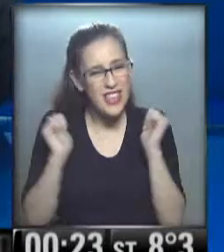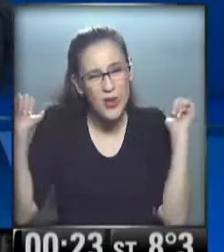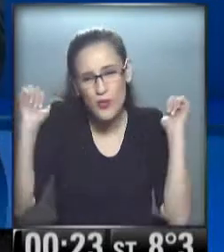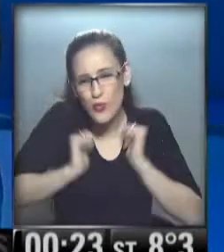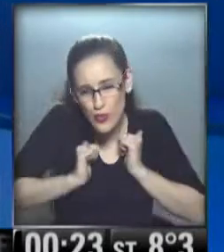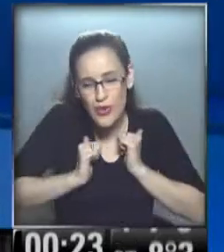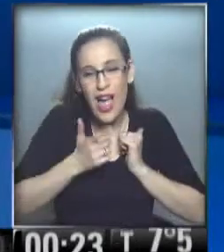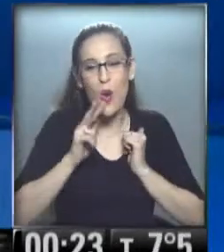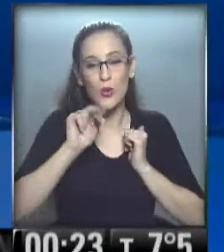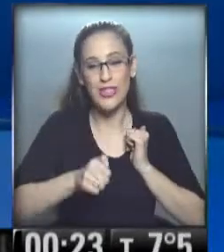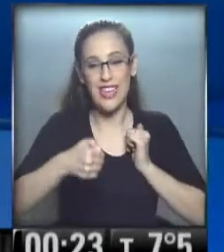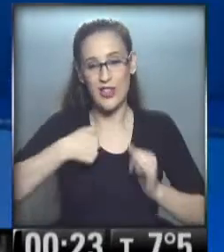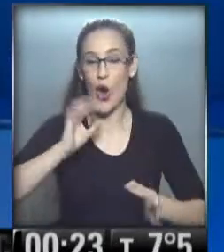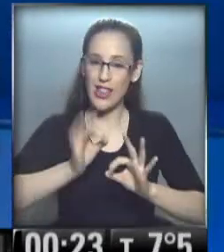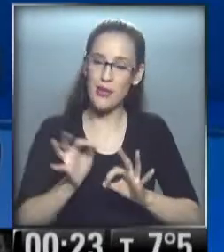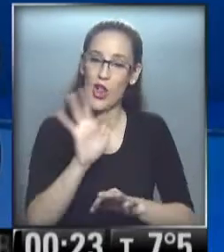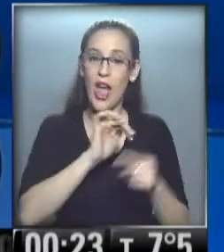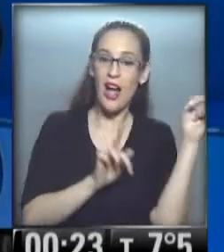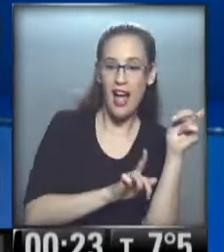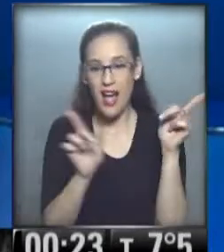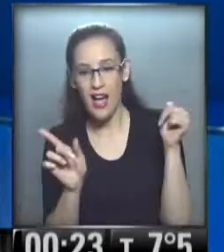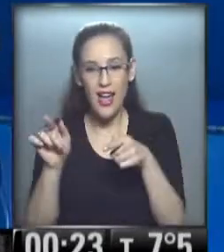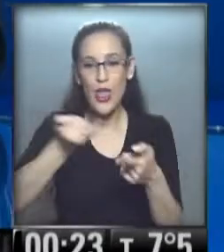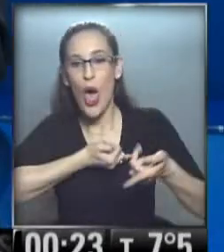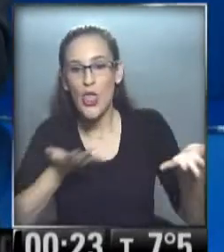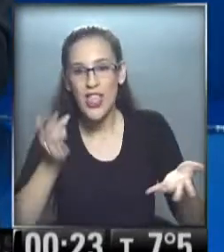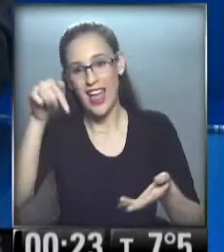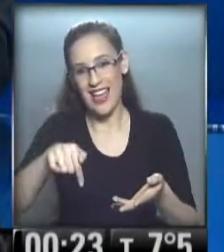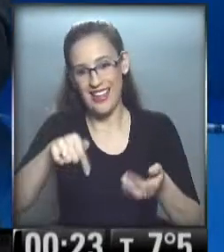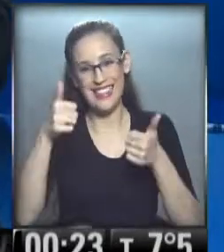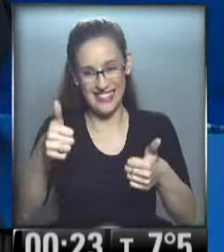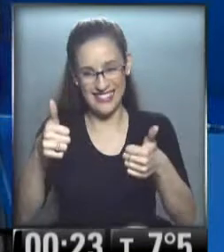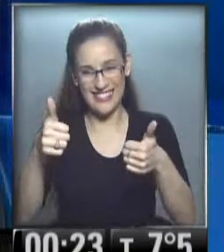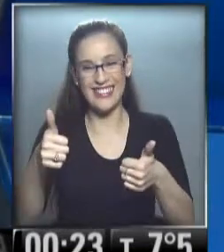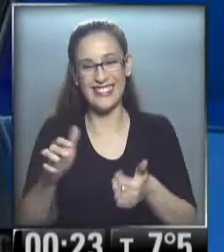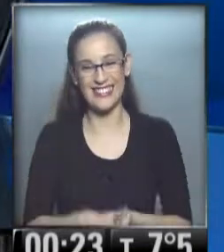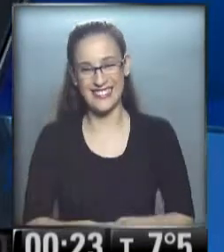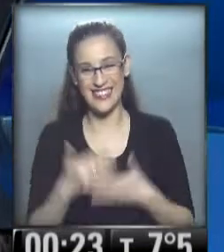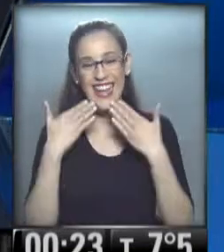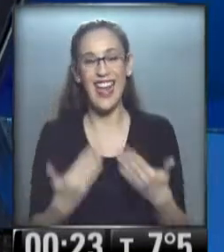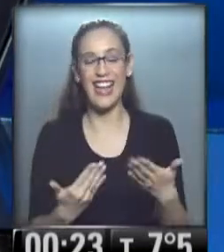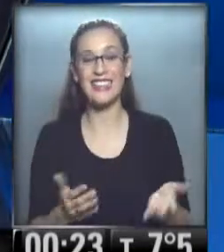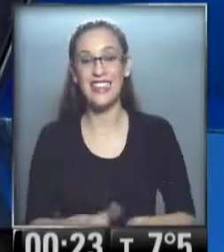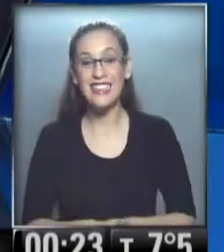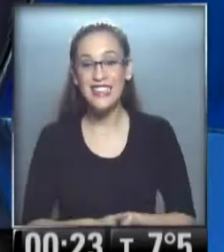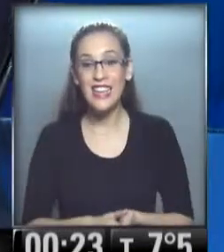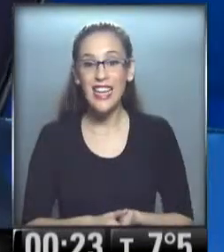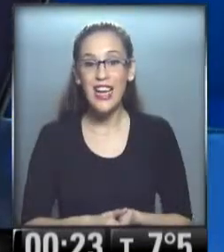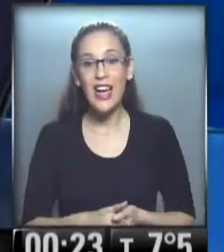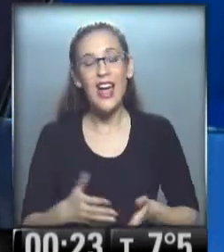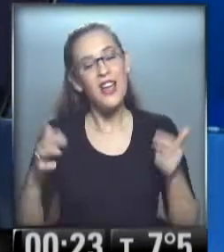agustina que nos acompañe esto los días aquí yo aquí aquí a esta está agustín gracias a última